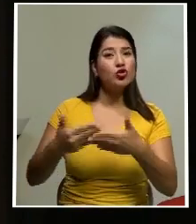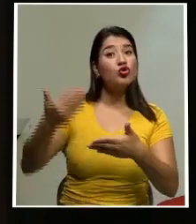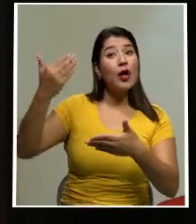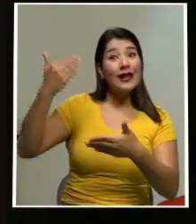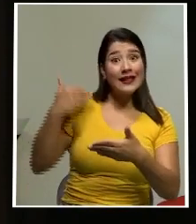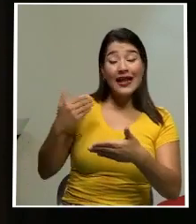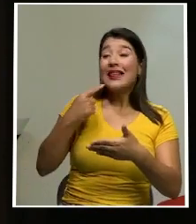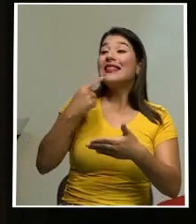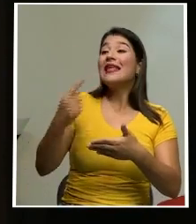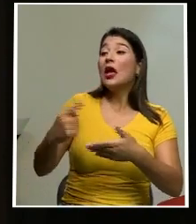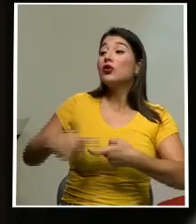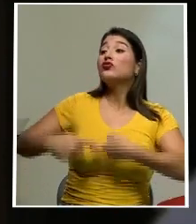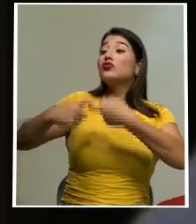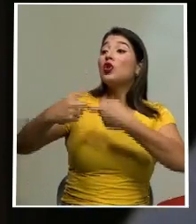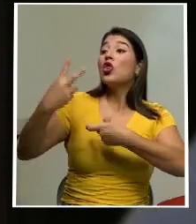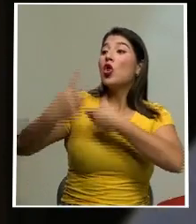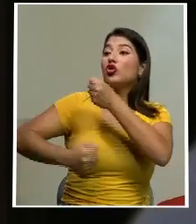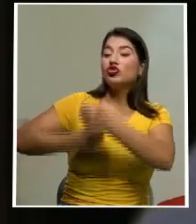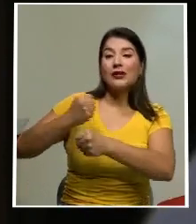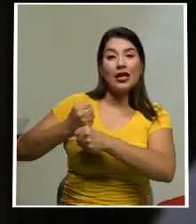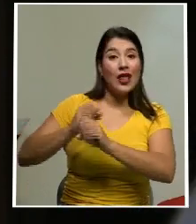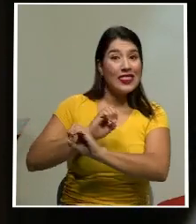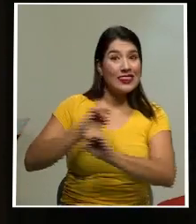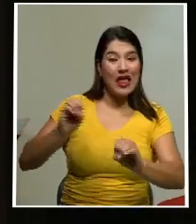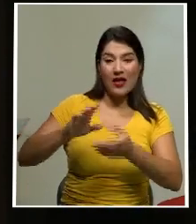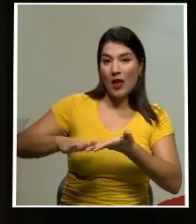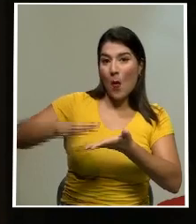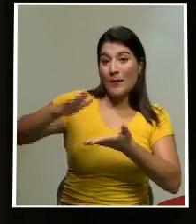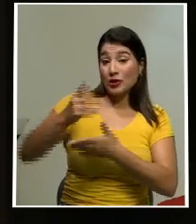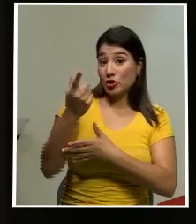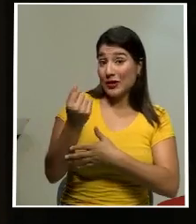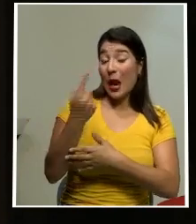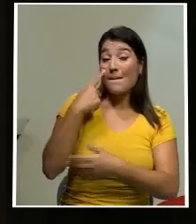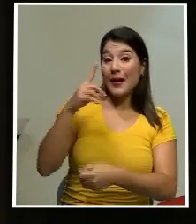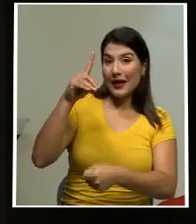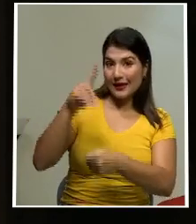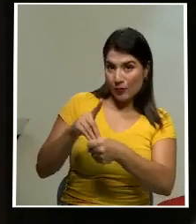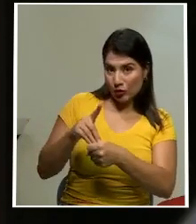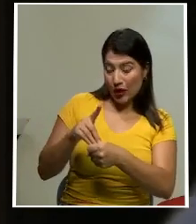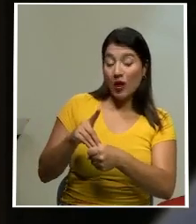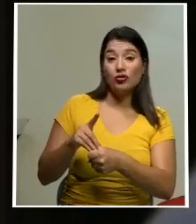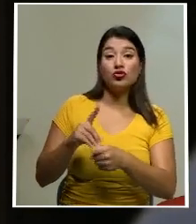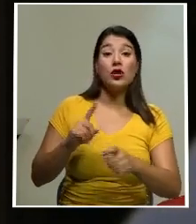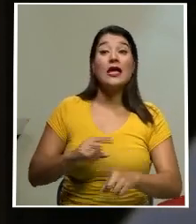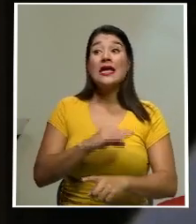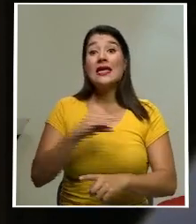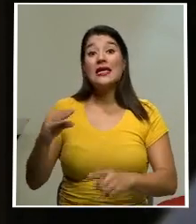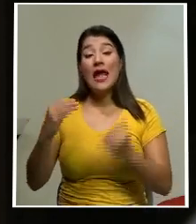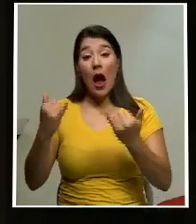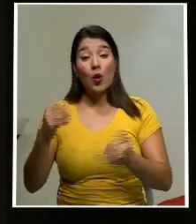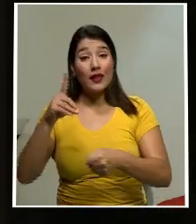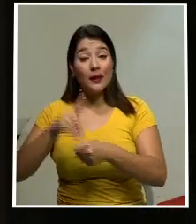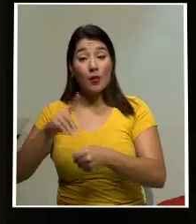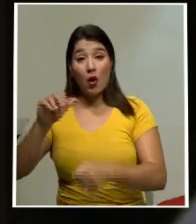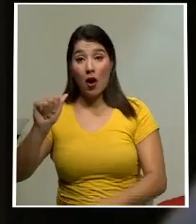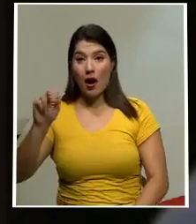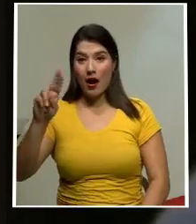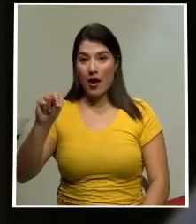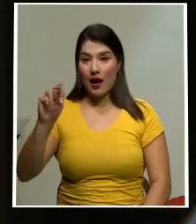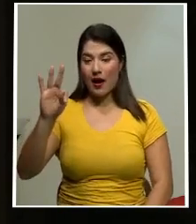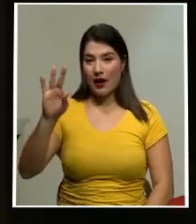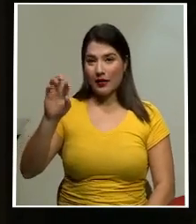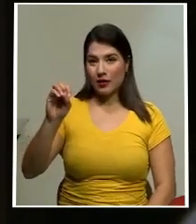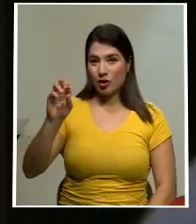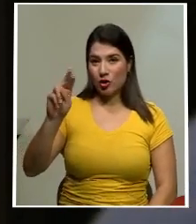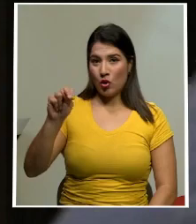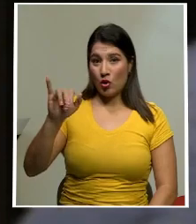2 años, y lo que la administración de la Asamblea, en este caso Antonio Ayales, está haciendo es la aplicación, o estaría haciendo